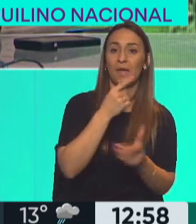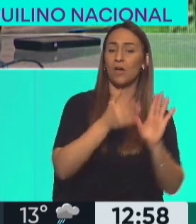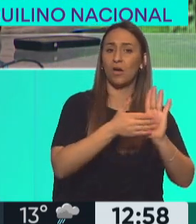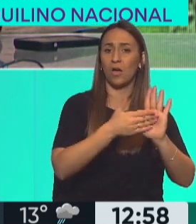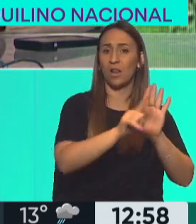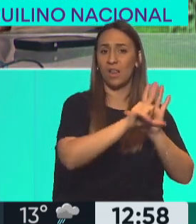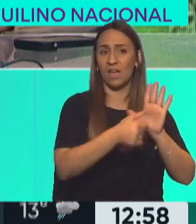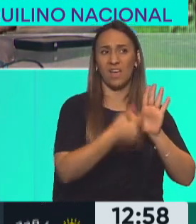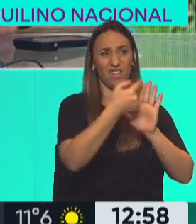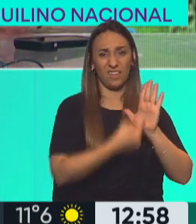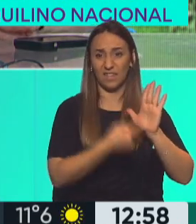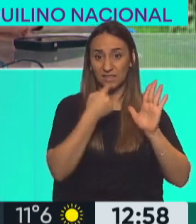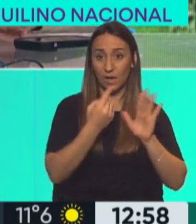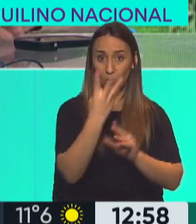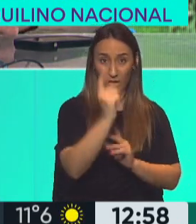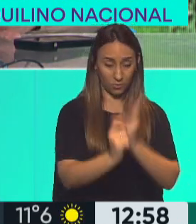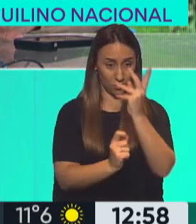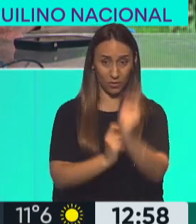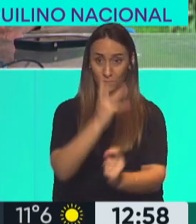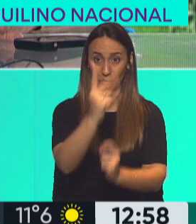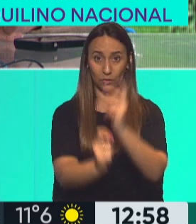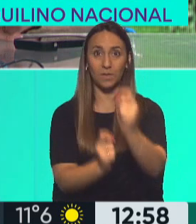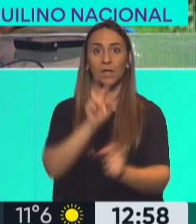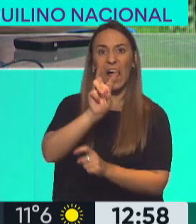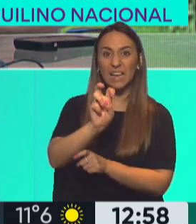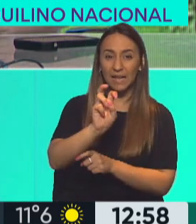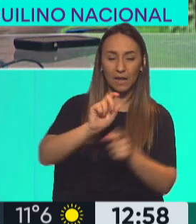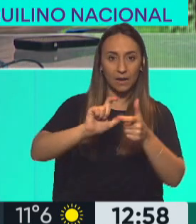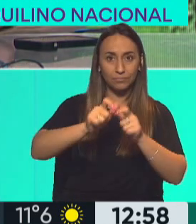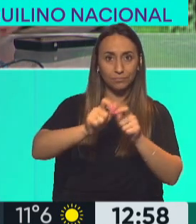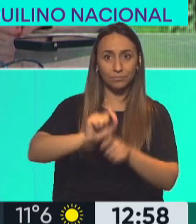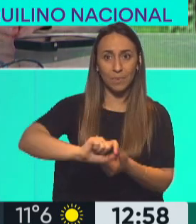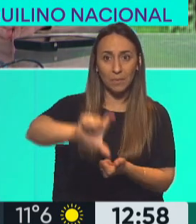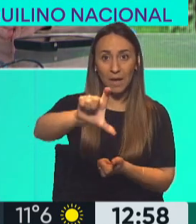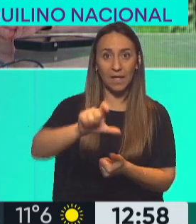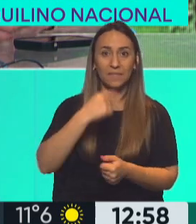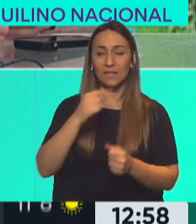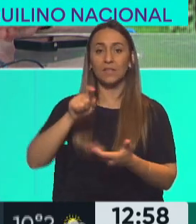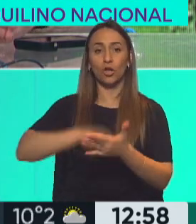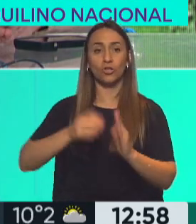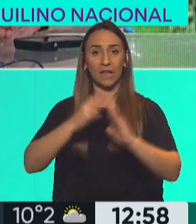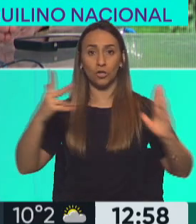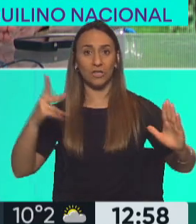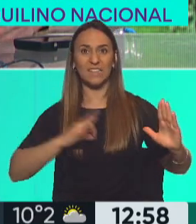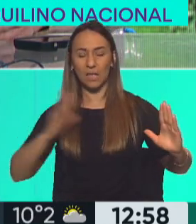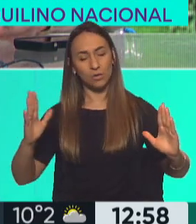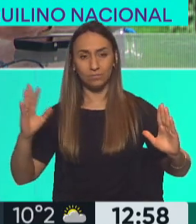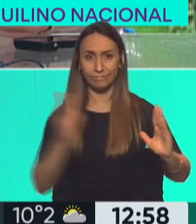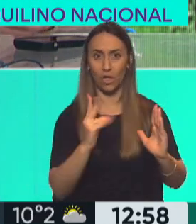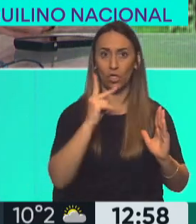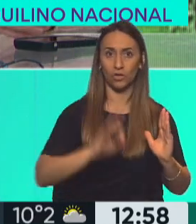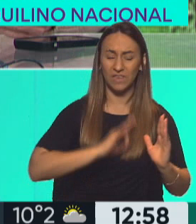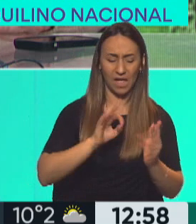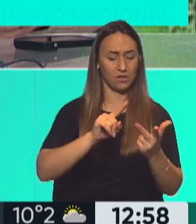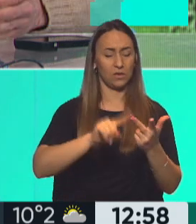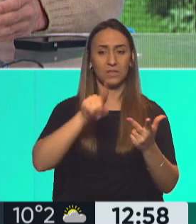estaban actualizando el índice del alquiler, donde en vez de 3 años pasábamos a 2 años, donde el índice iba a ser entre un